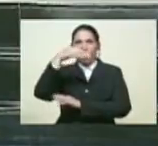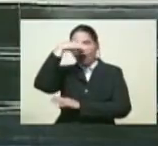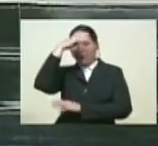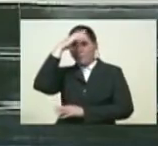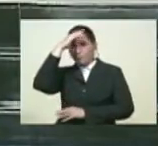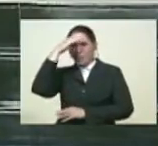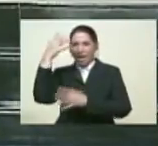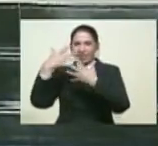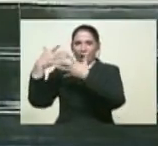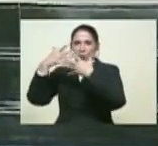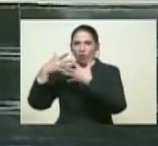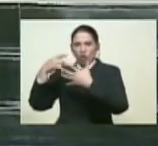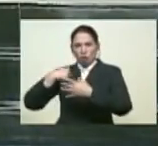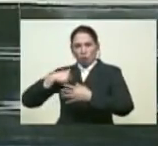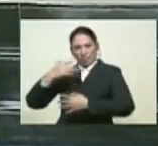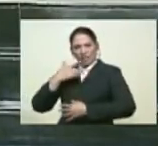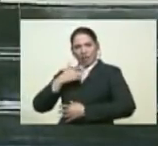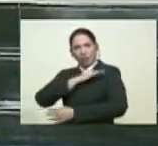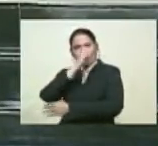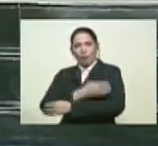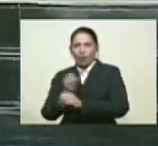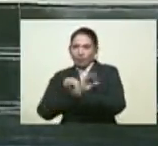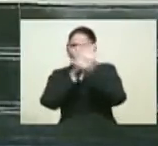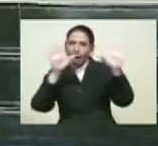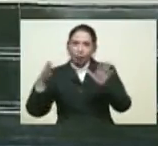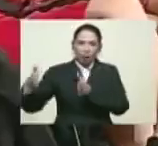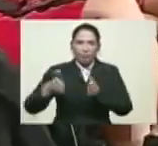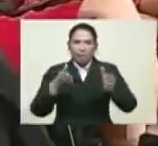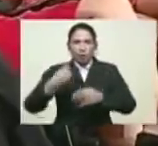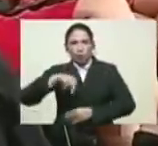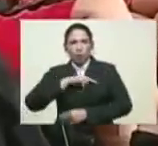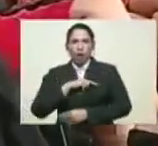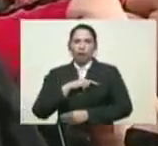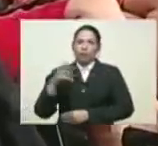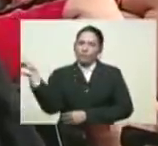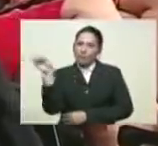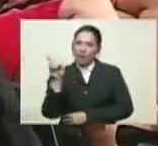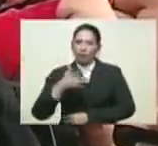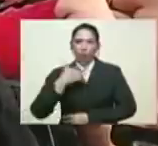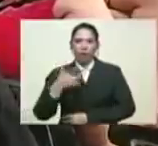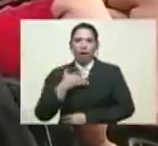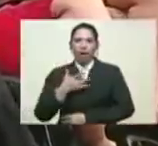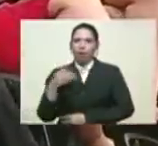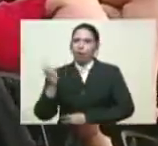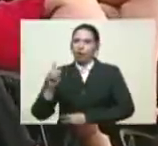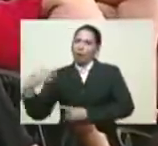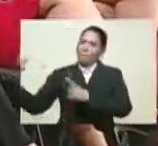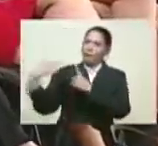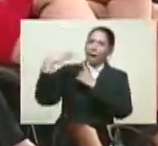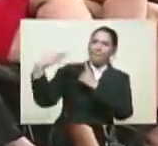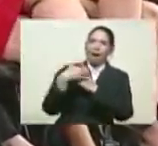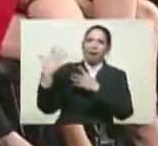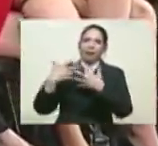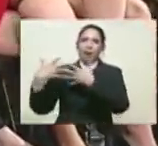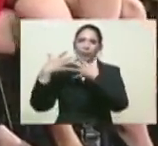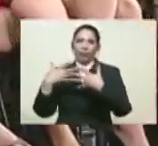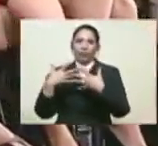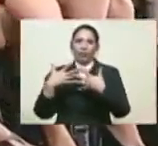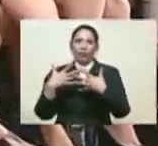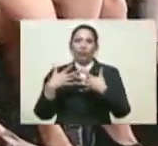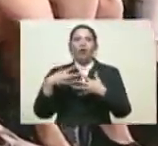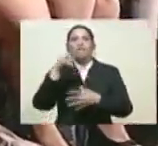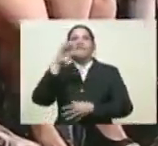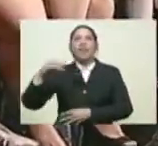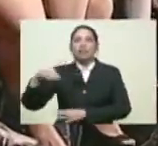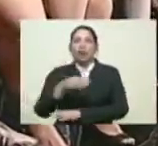fuerte, más claro de cuál es el camino. El camino es nuestro, es venezolano. No es el que nos señala Mike Pence, ni 20